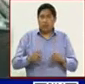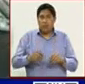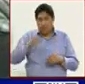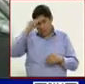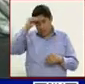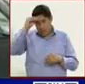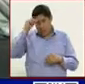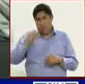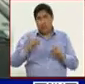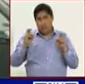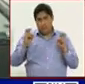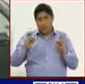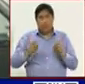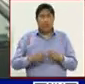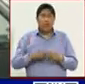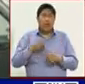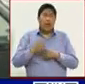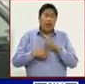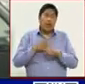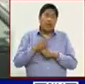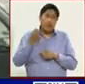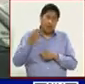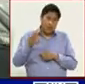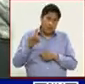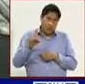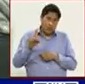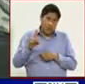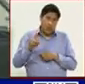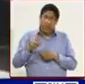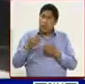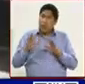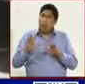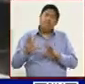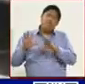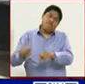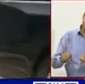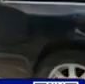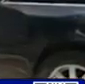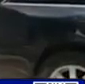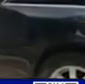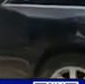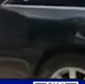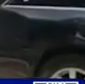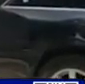sexo masculino de la edad de 18 años. Esta persona ya se encuentra aprehendida, ya se presentó la imputación.